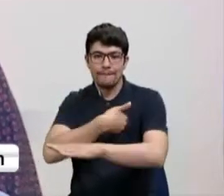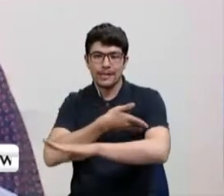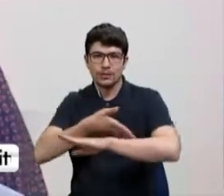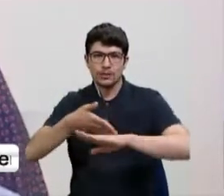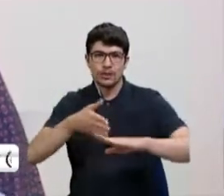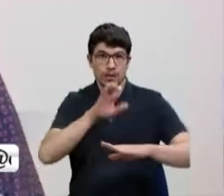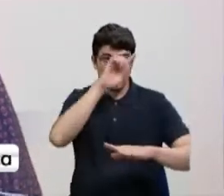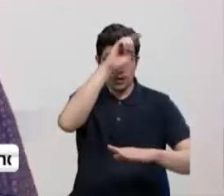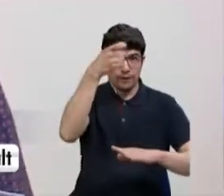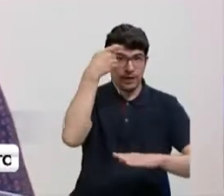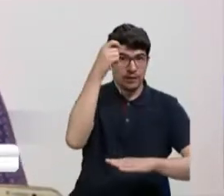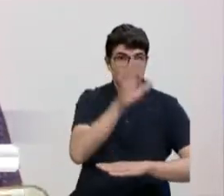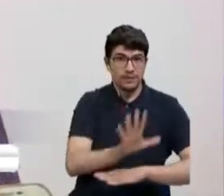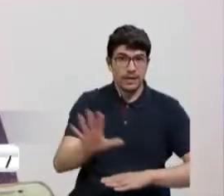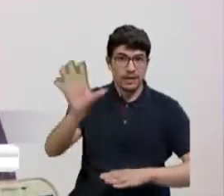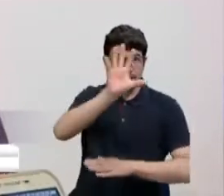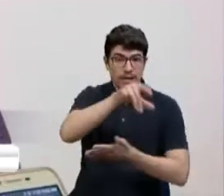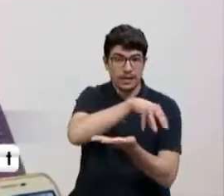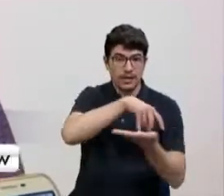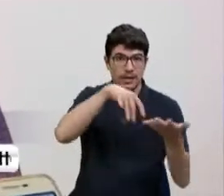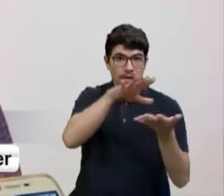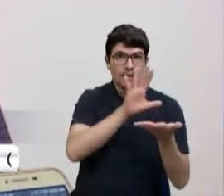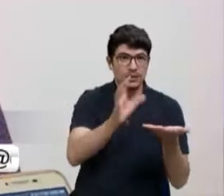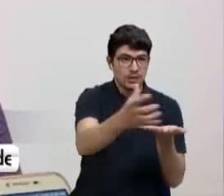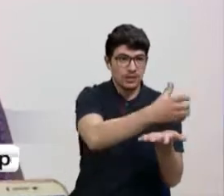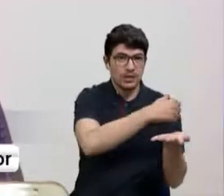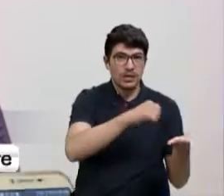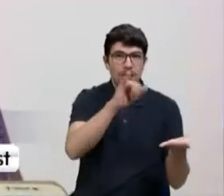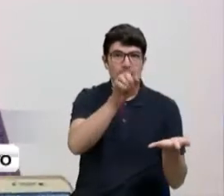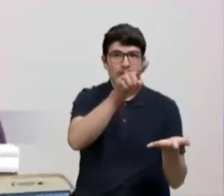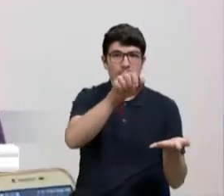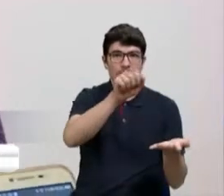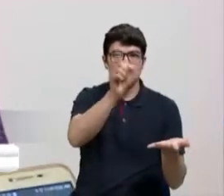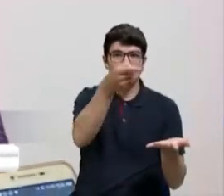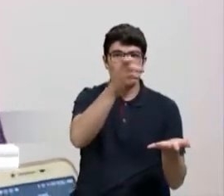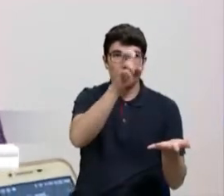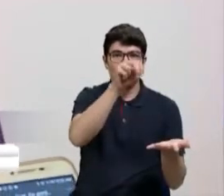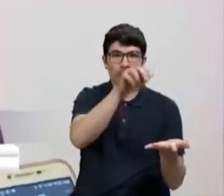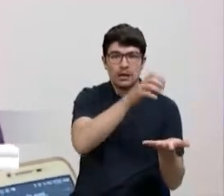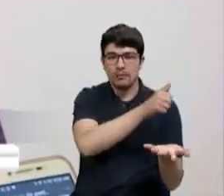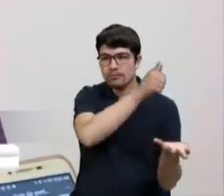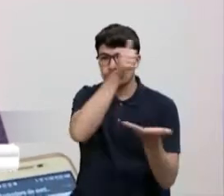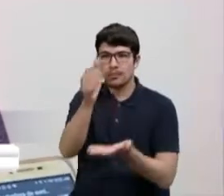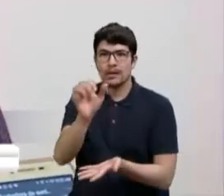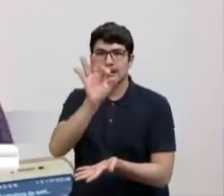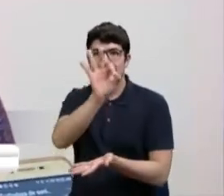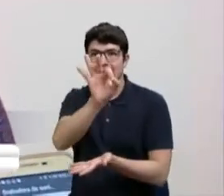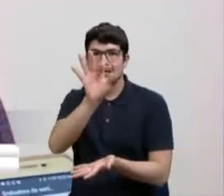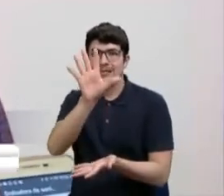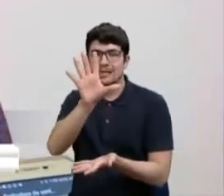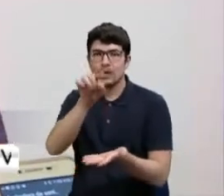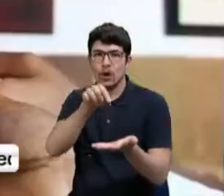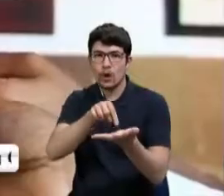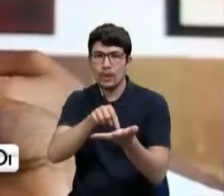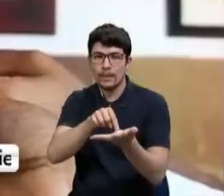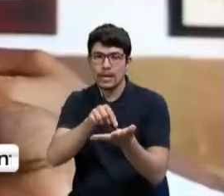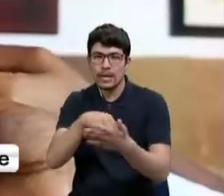el gobierno departamental, a través de los recursos de ISAGEN, va a aportar 35 mil millones de